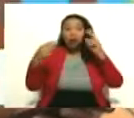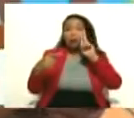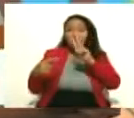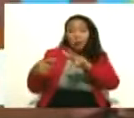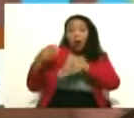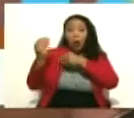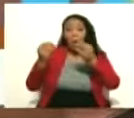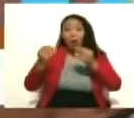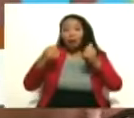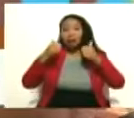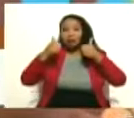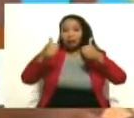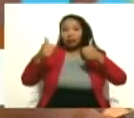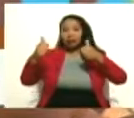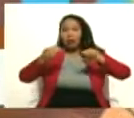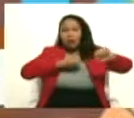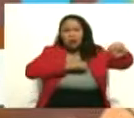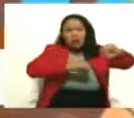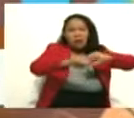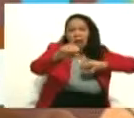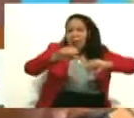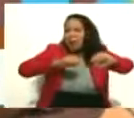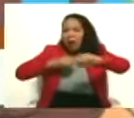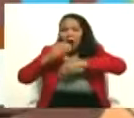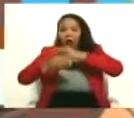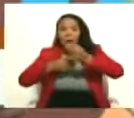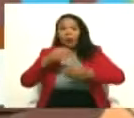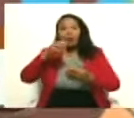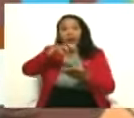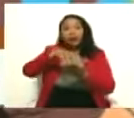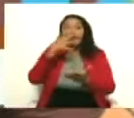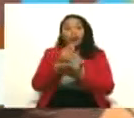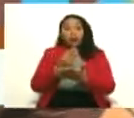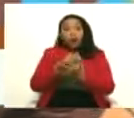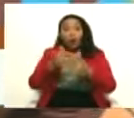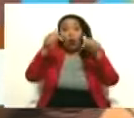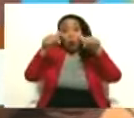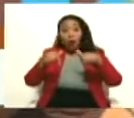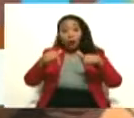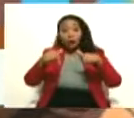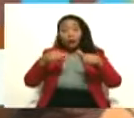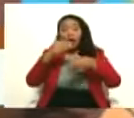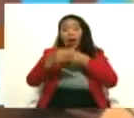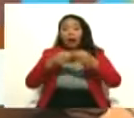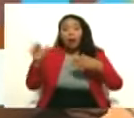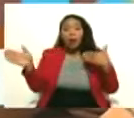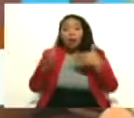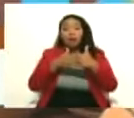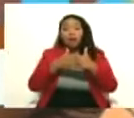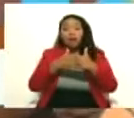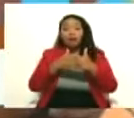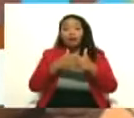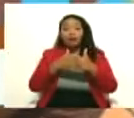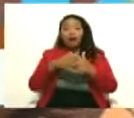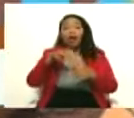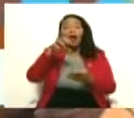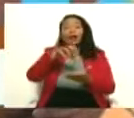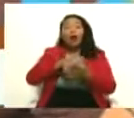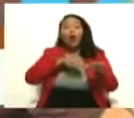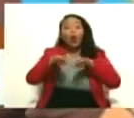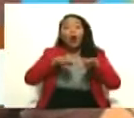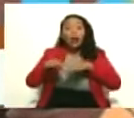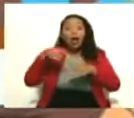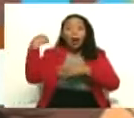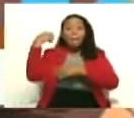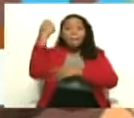esa extraordinaria movilización que se dio en el estado Monagas. Hoy vamos a tener cierre de campañas en el estado Cojedes, Apure, Nueva